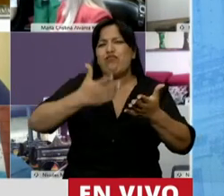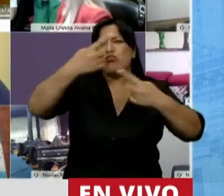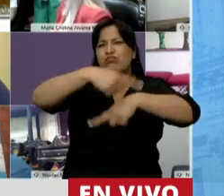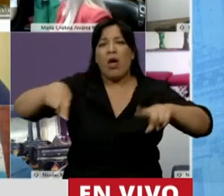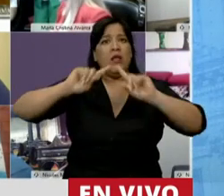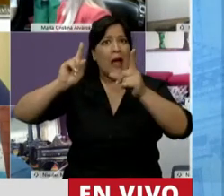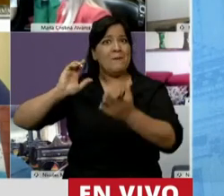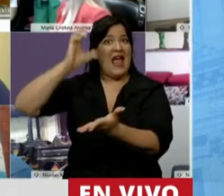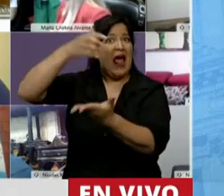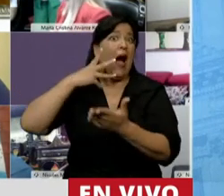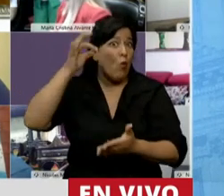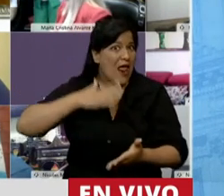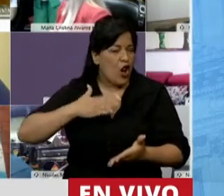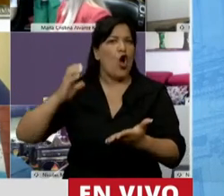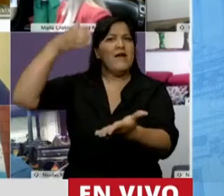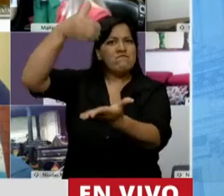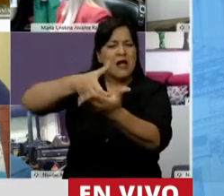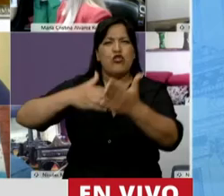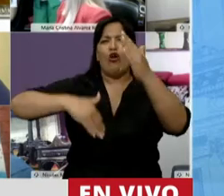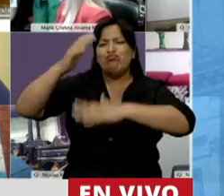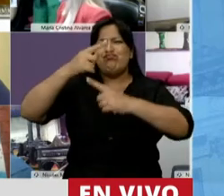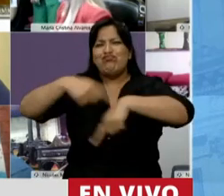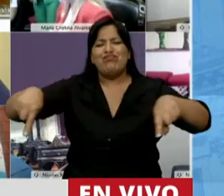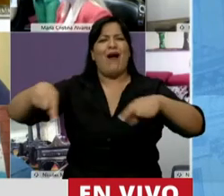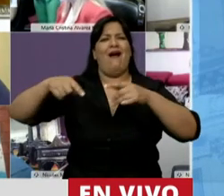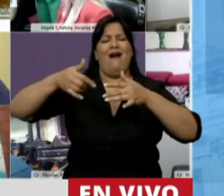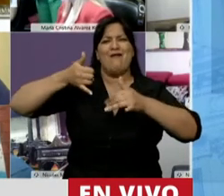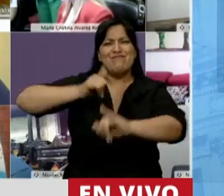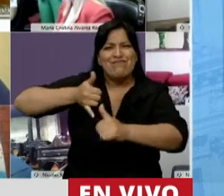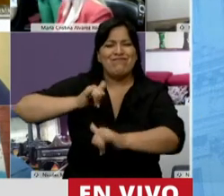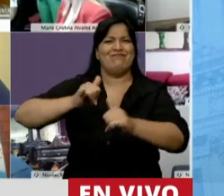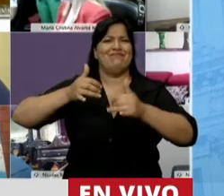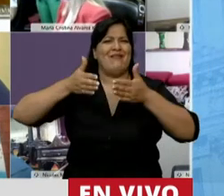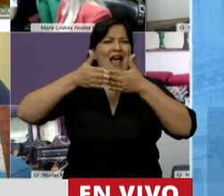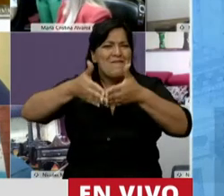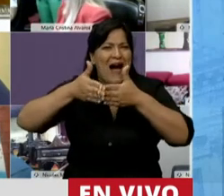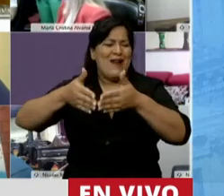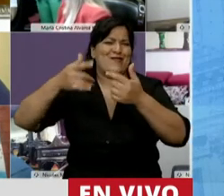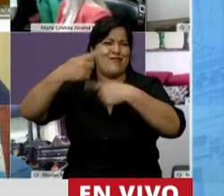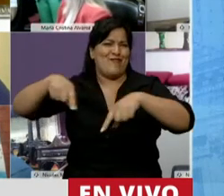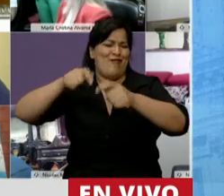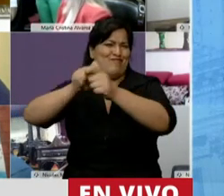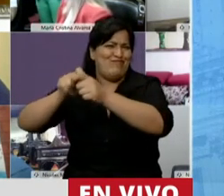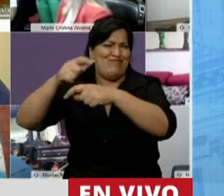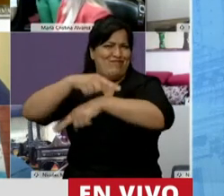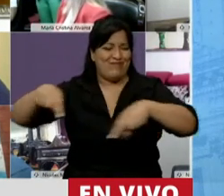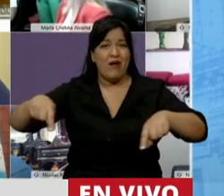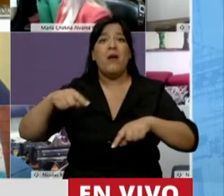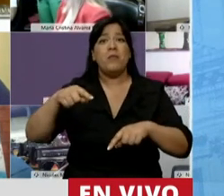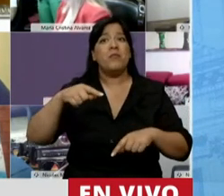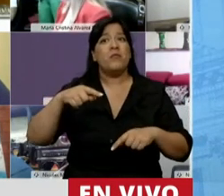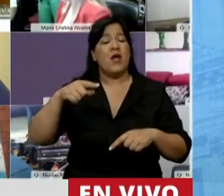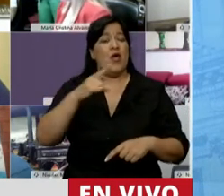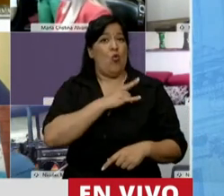además invirtió y construyó aserraderos. Uno de sus hijos pudo acceder a la universidad pública y gratuita, mi